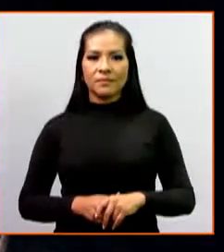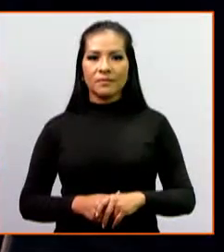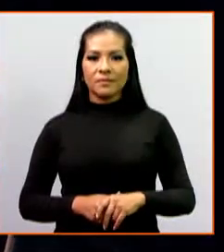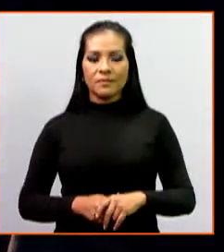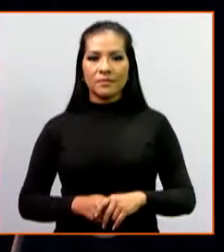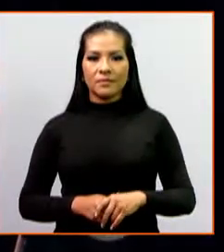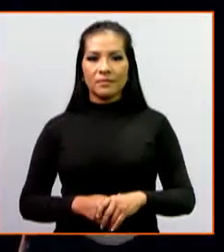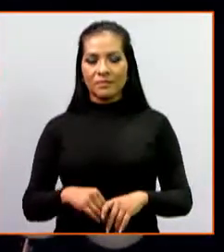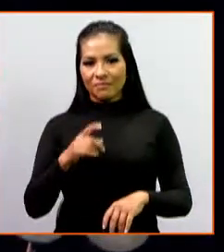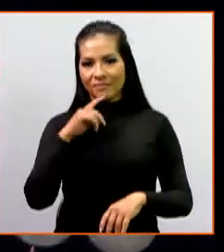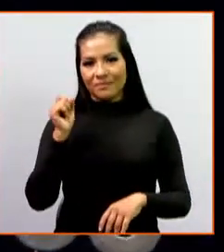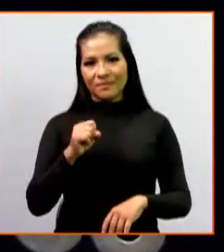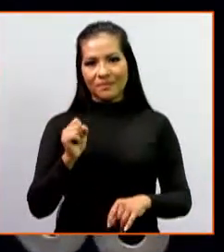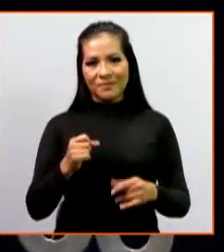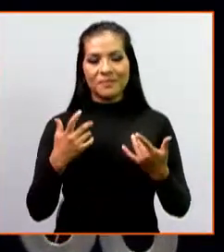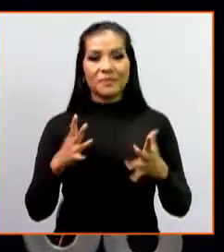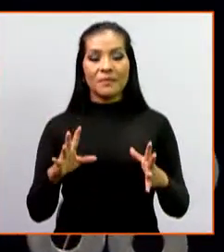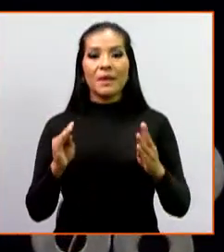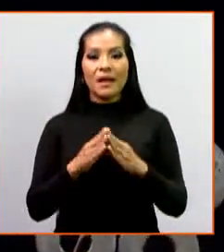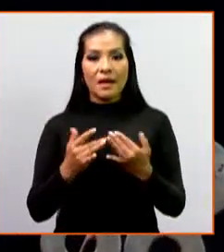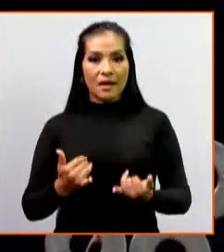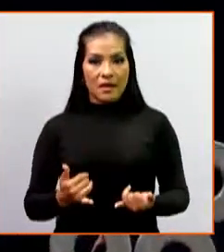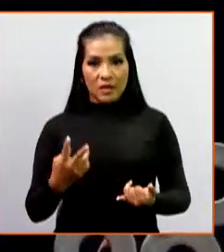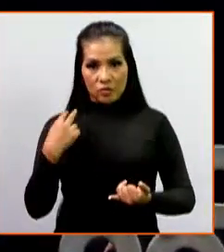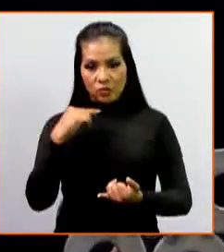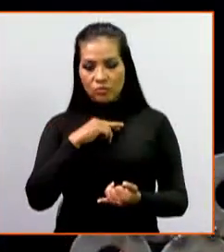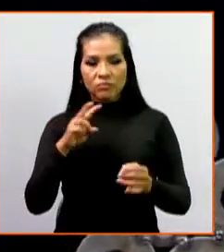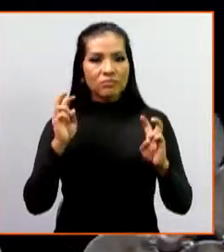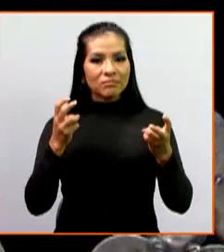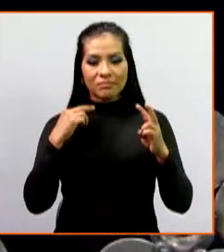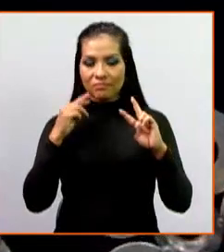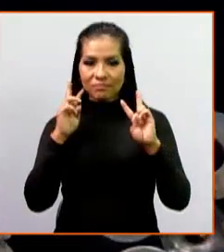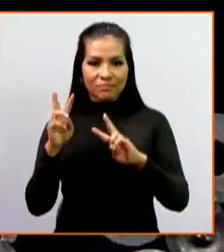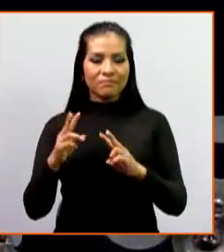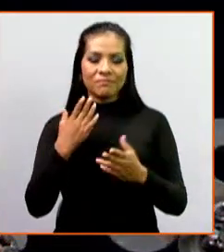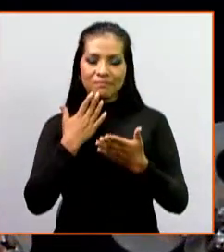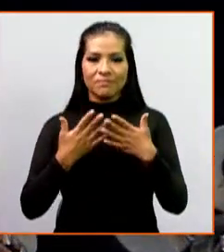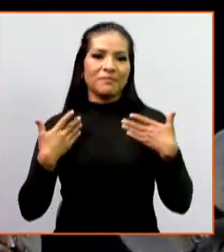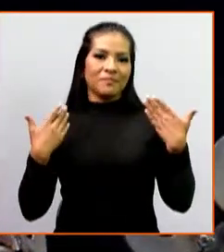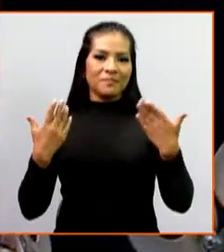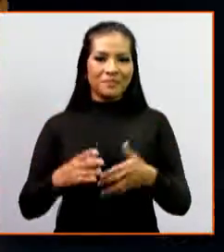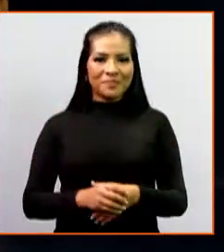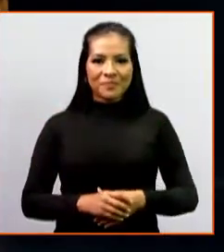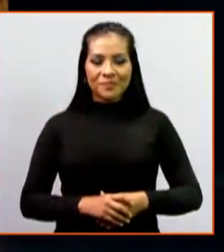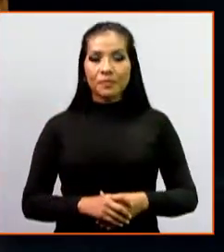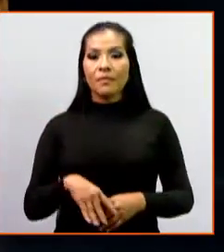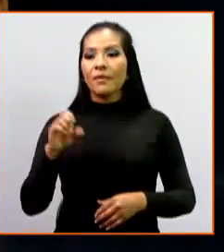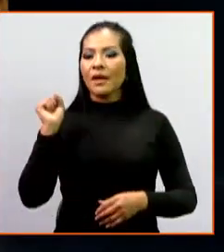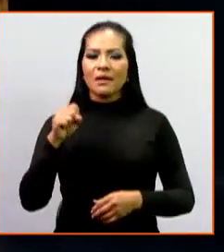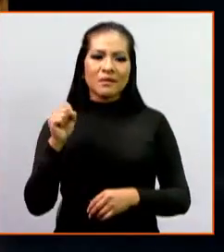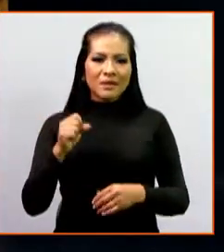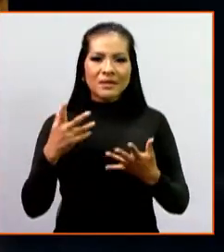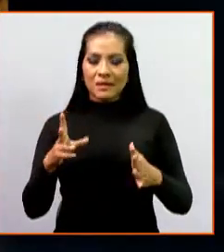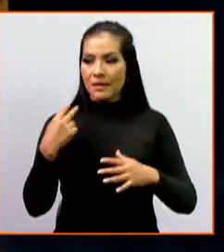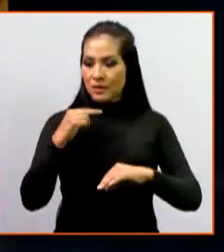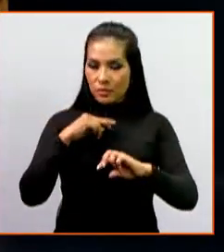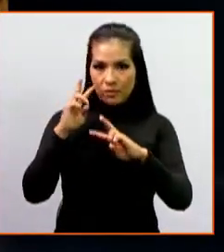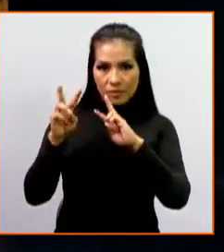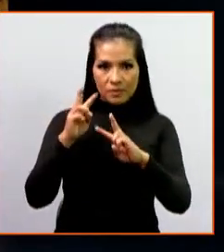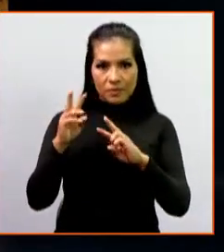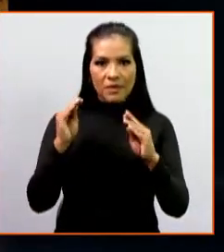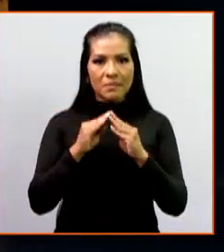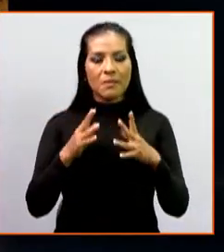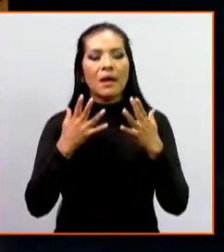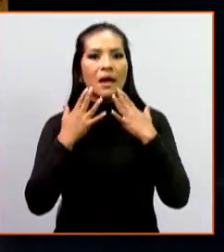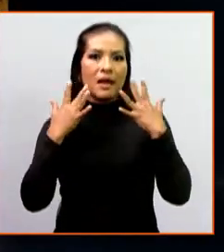Daniela, por la cultura y pues nosotros también felices de estar acá en el programa. La verdad es que tengo una alegría enorme porque de pronto revisando agendas